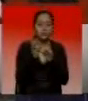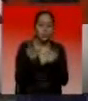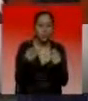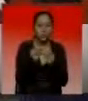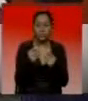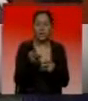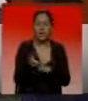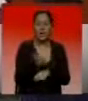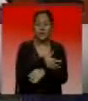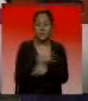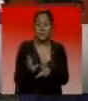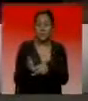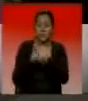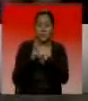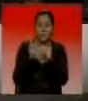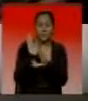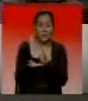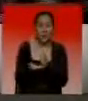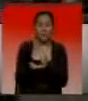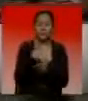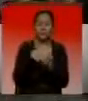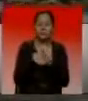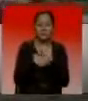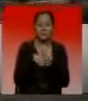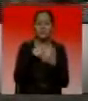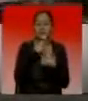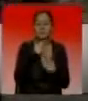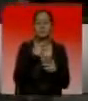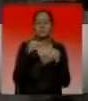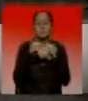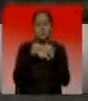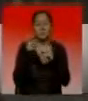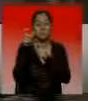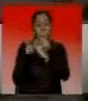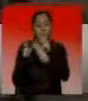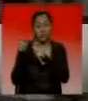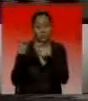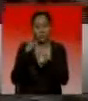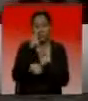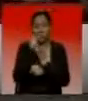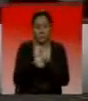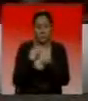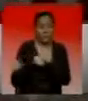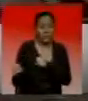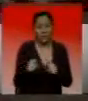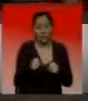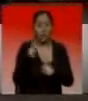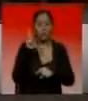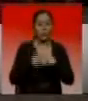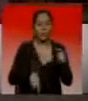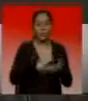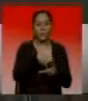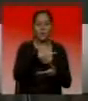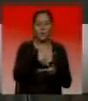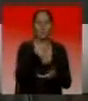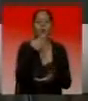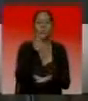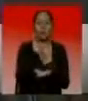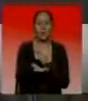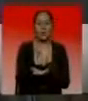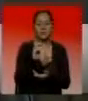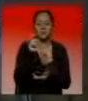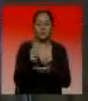tenían préstamos con el banco de la entidad y para los empleadores que, por efectos del terremoto, no puedan cumplir con sus